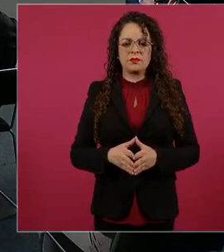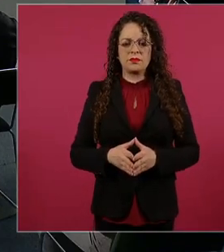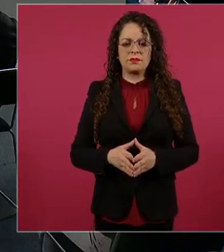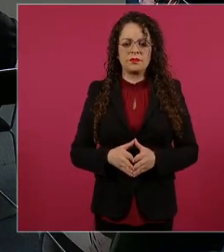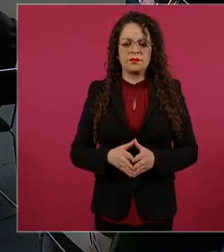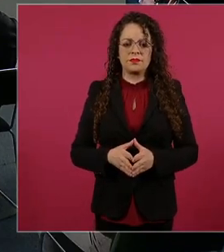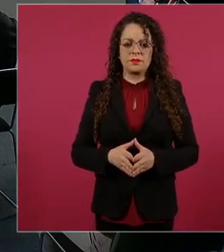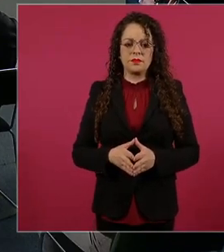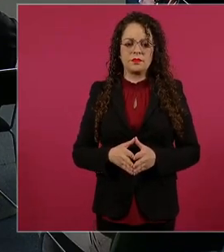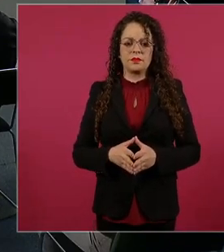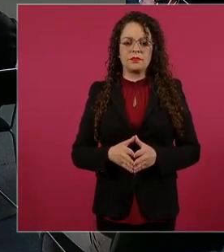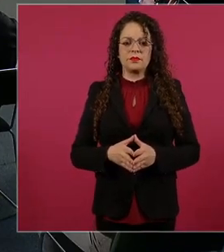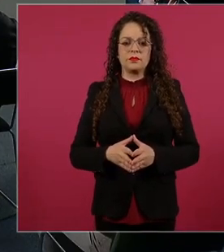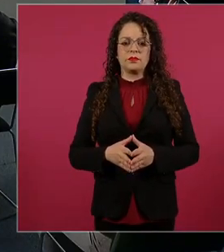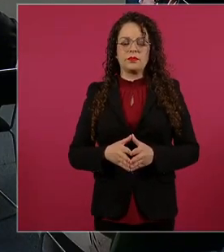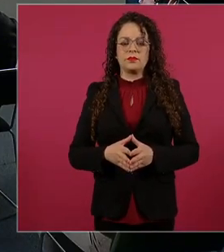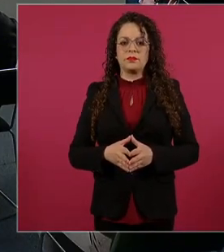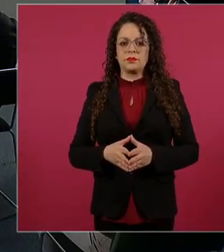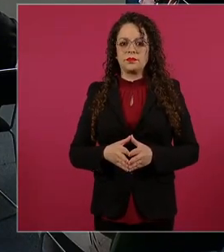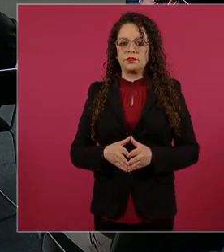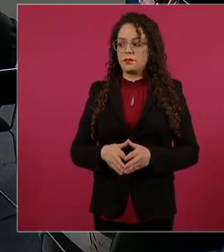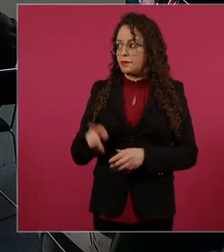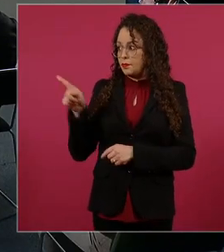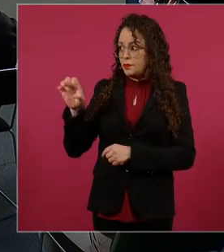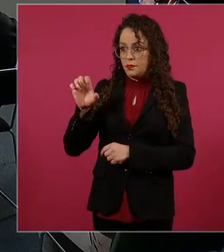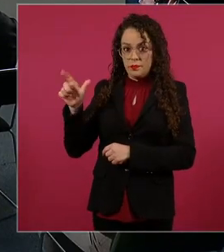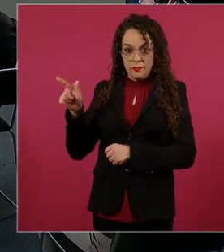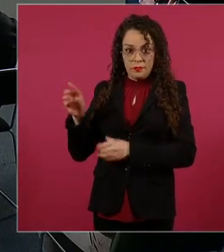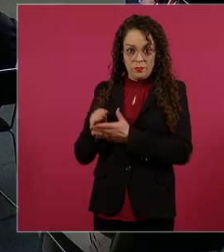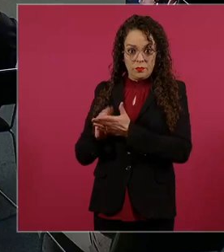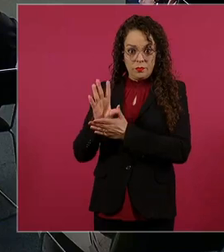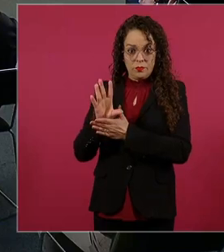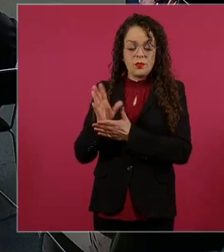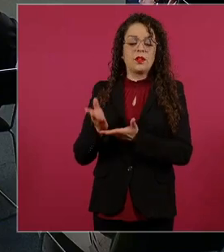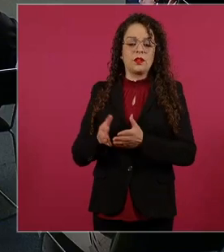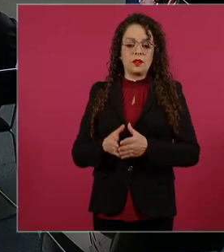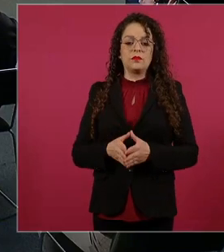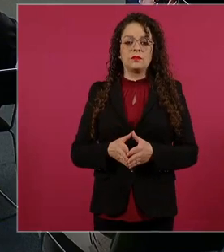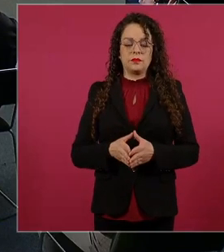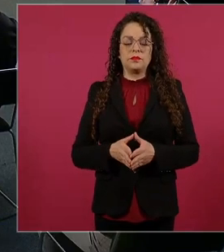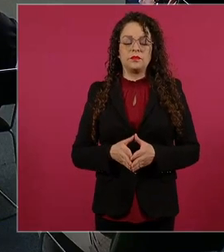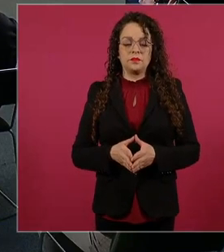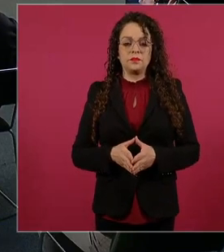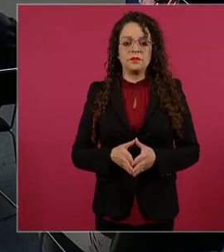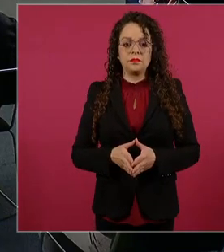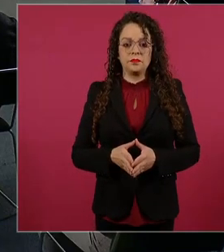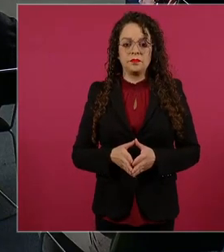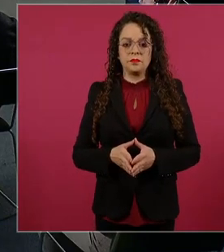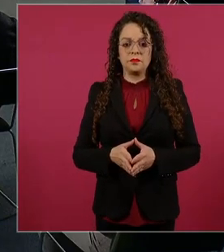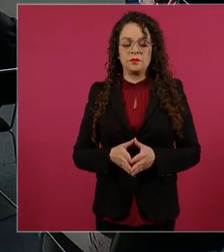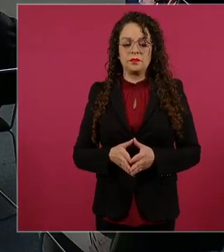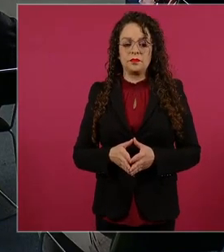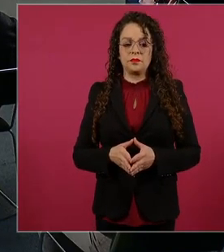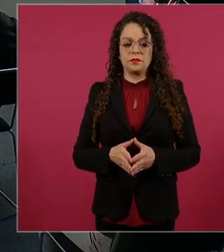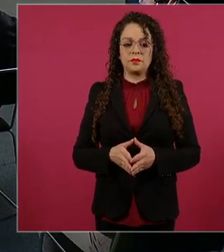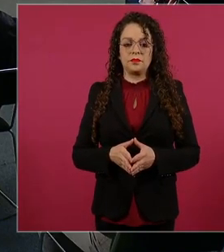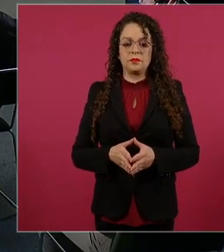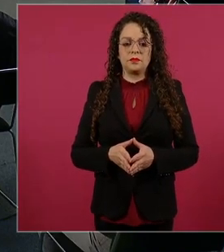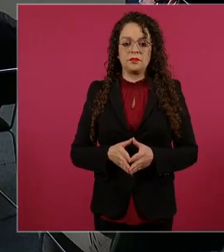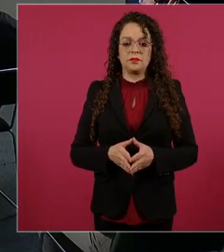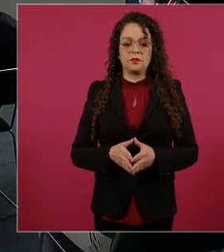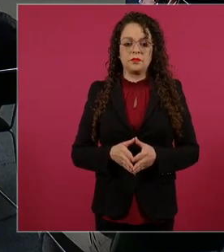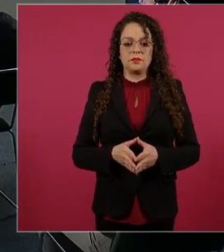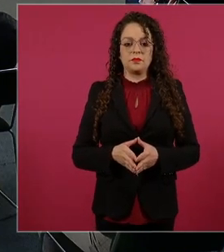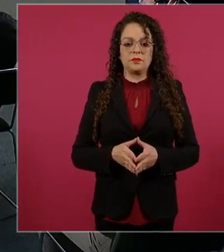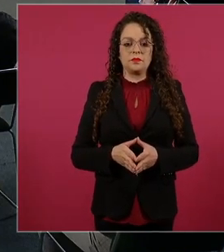ella misma lo subió ella lo subió sí y porque no no ya es